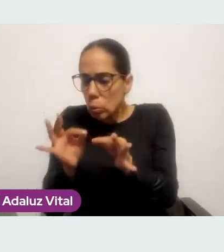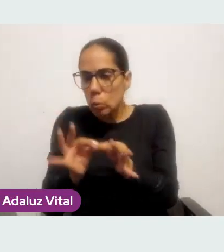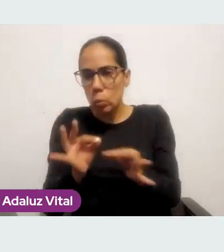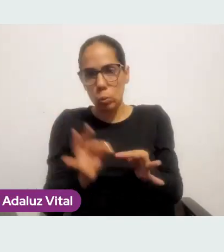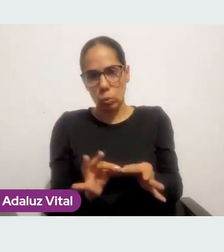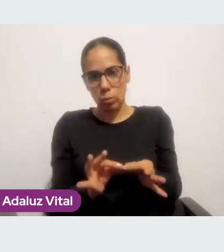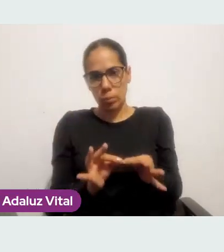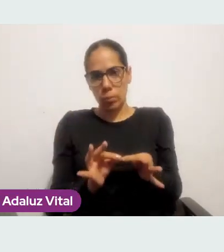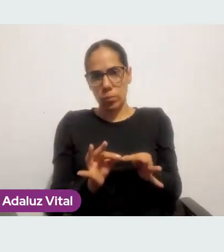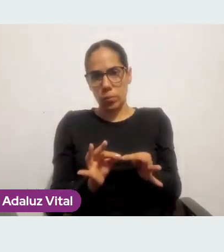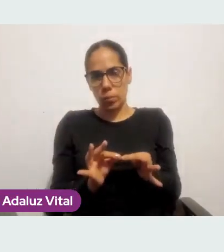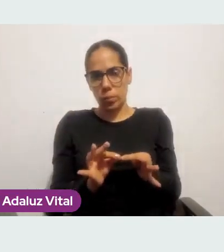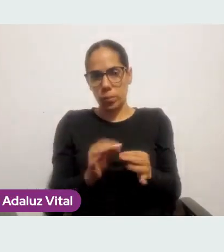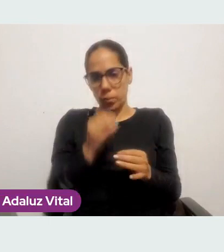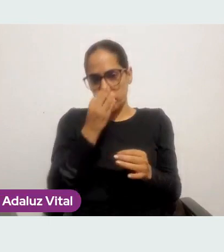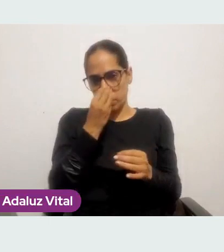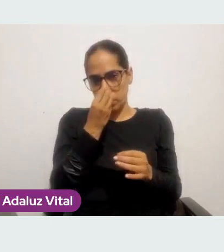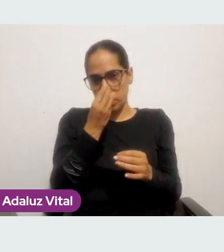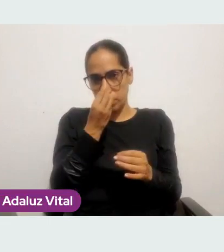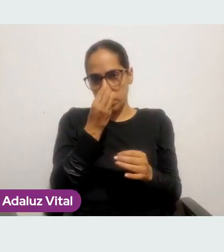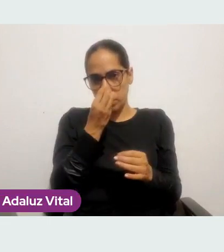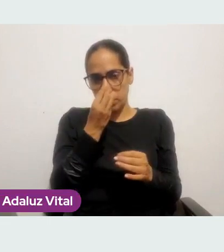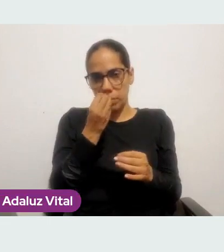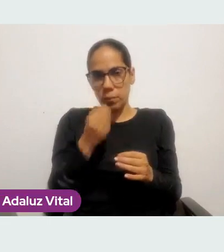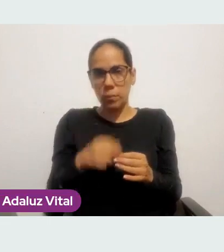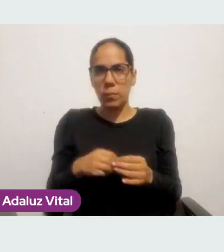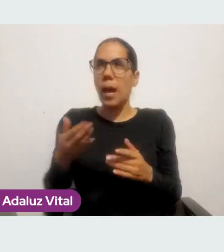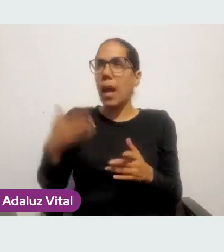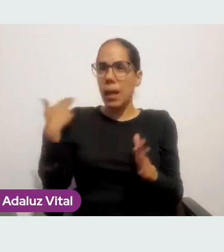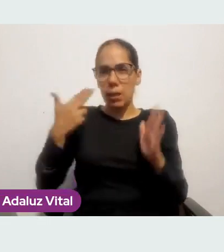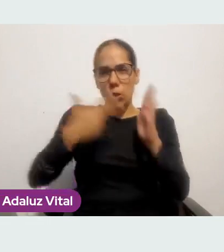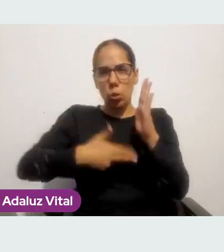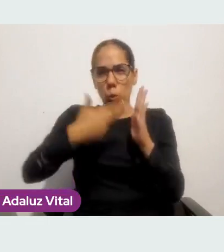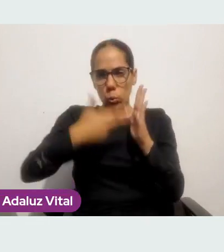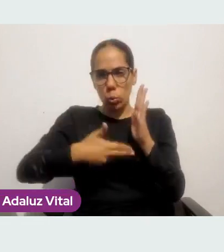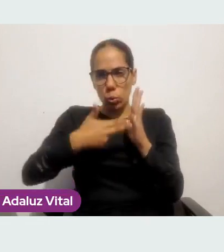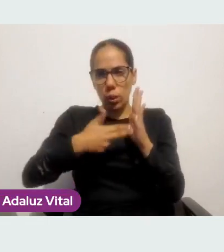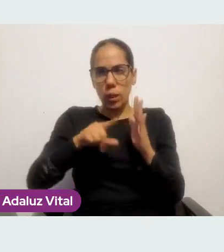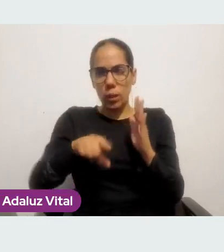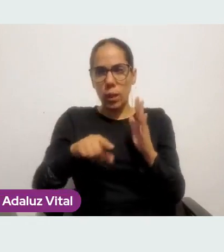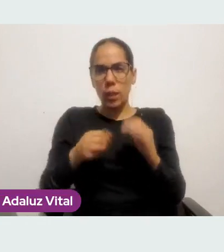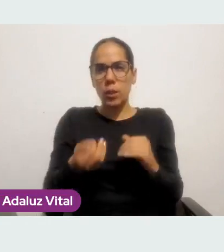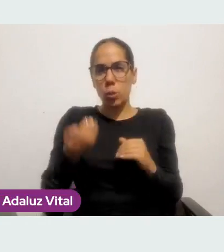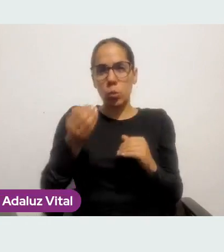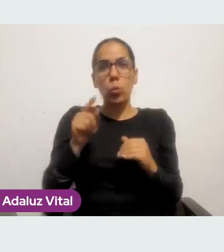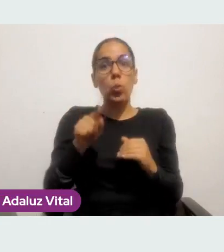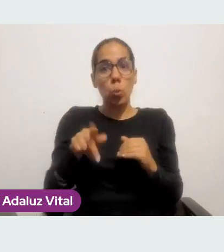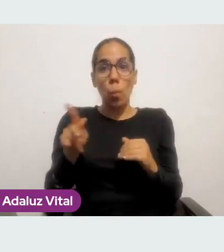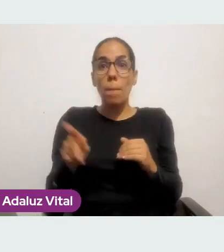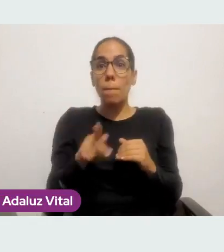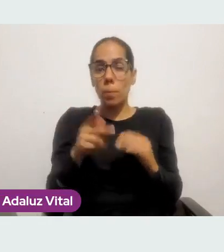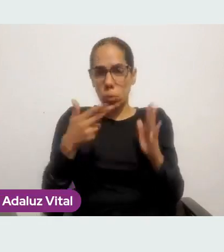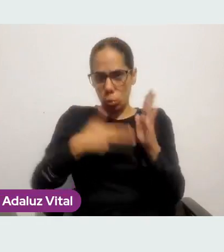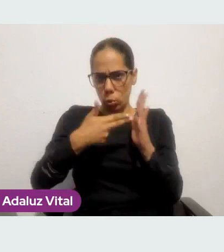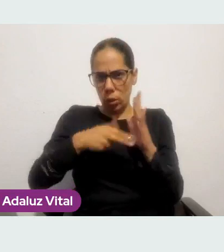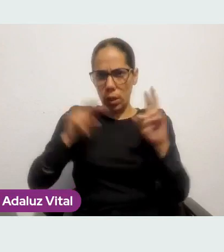hay un taller que desarrollamos que se llama ¿Sabes dónde están tus hijos? Y